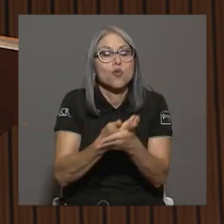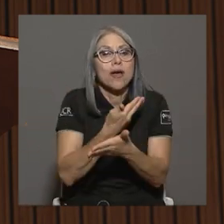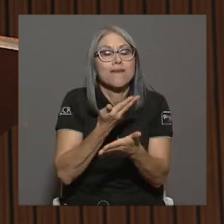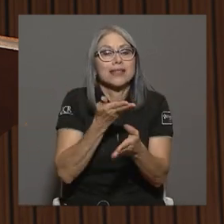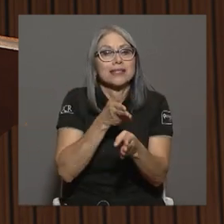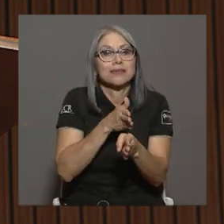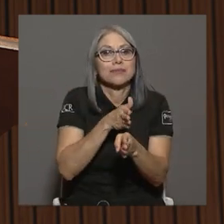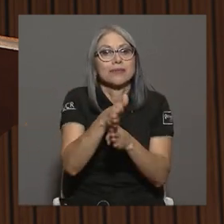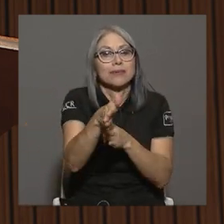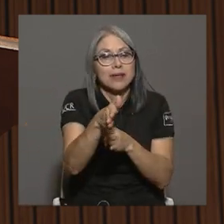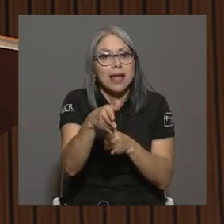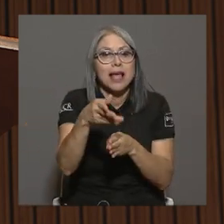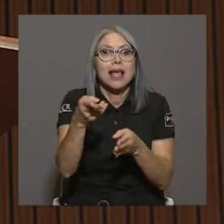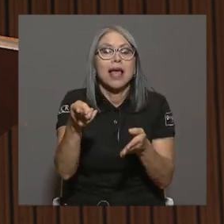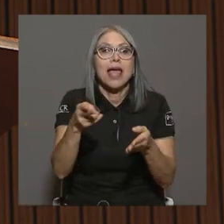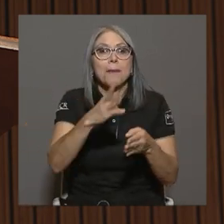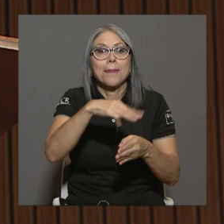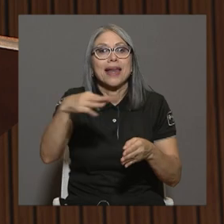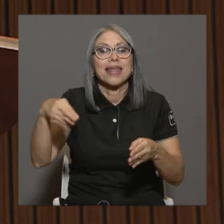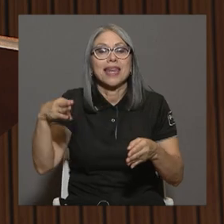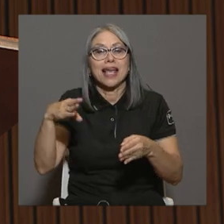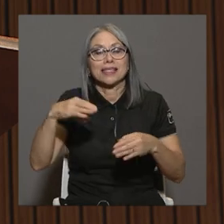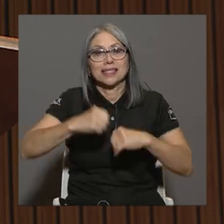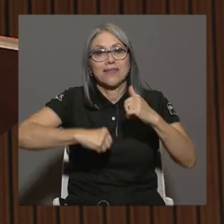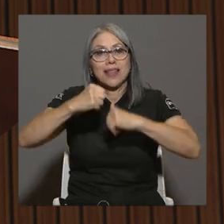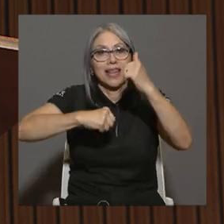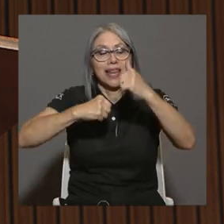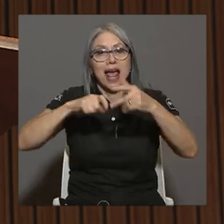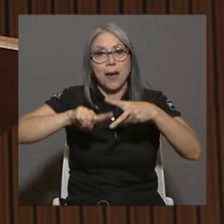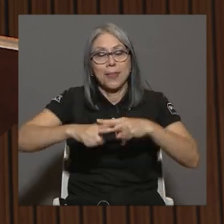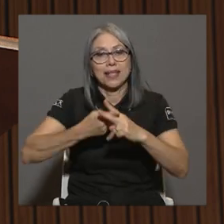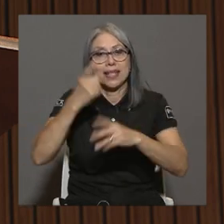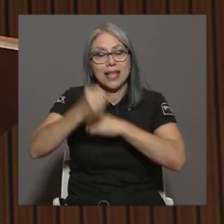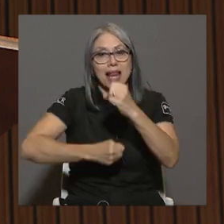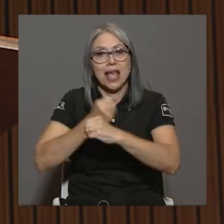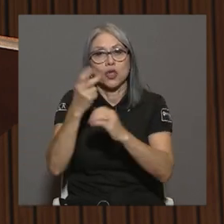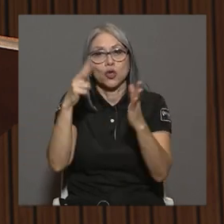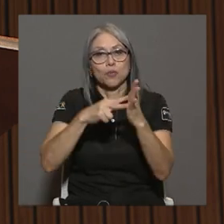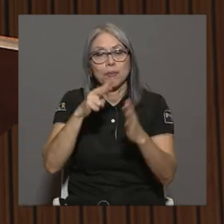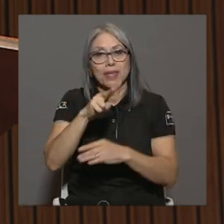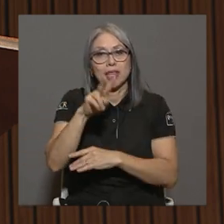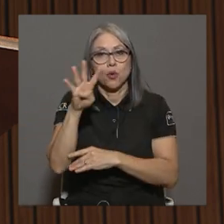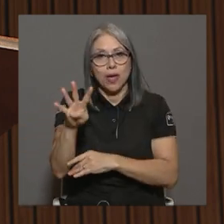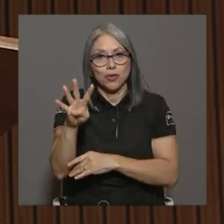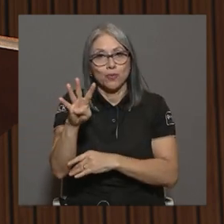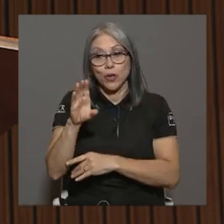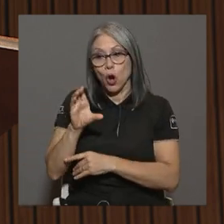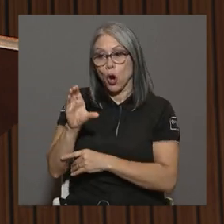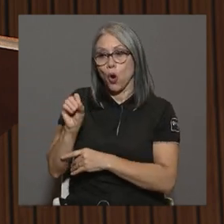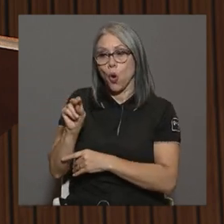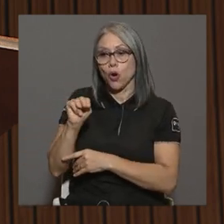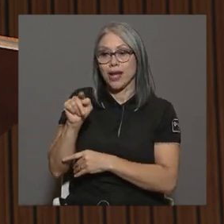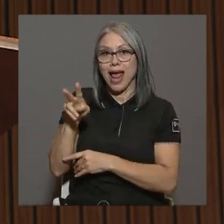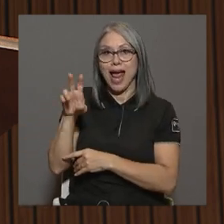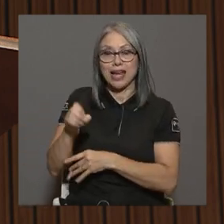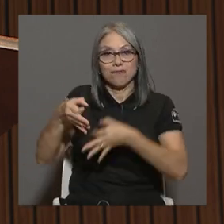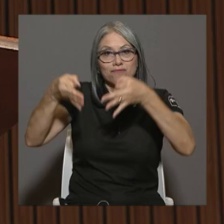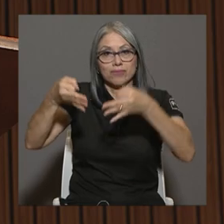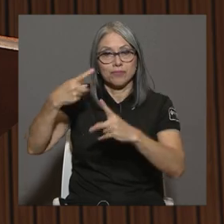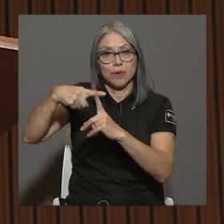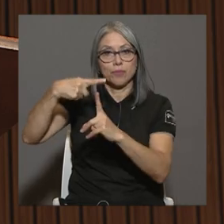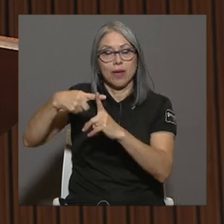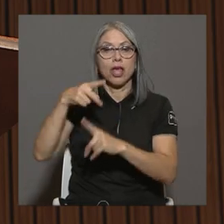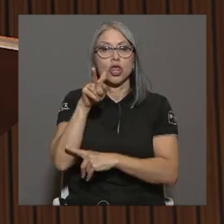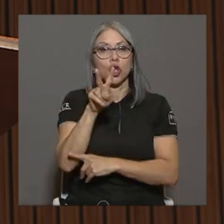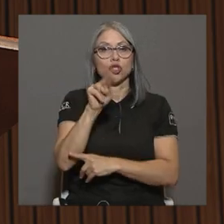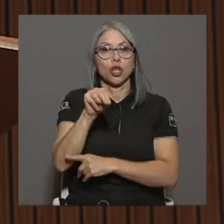Marina Civil a partir del año 2024, lo cual el CONARE dictaminó de forma positiva el 2 de